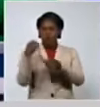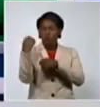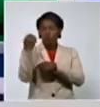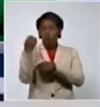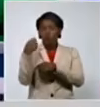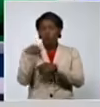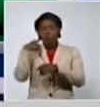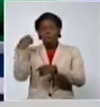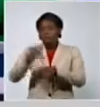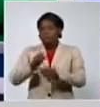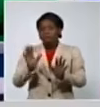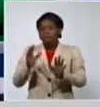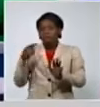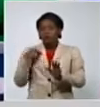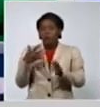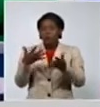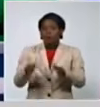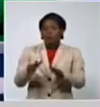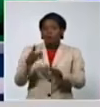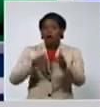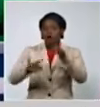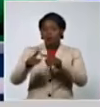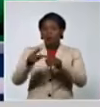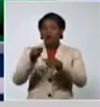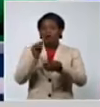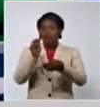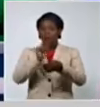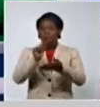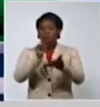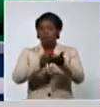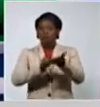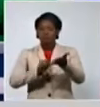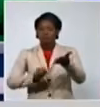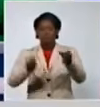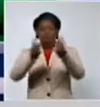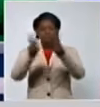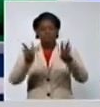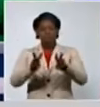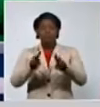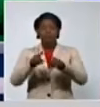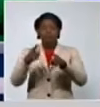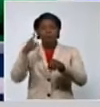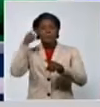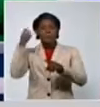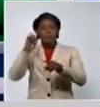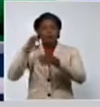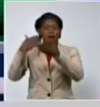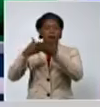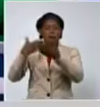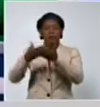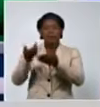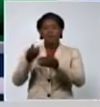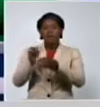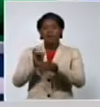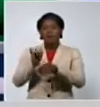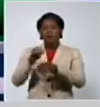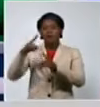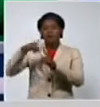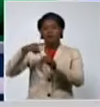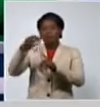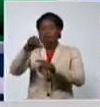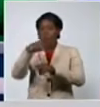las diferentes empresas comerciales de medicamentos y vacunas, pero que realmente, o